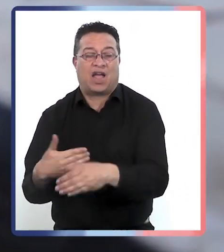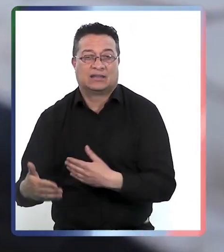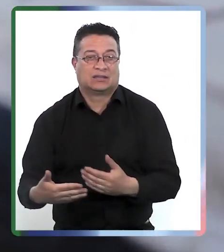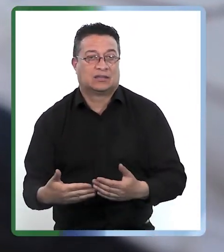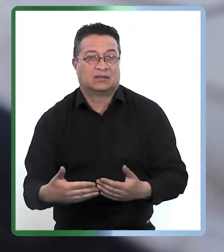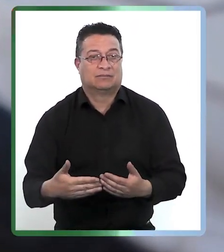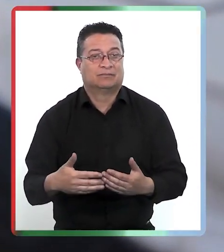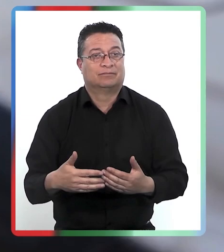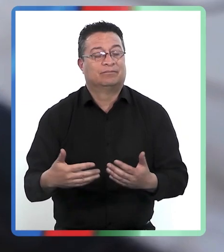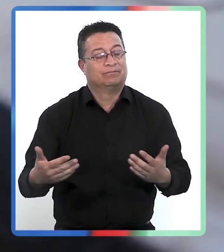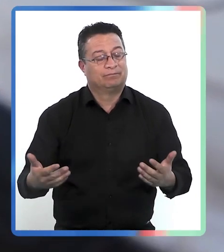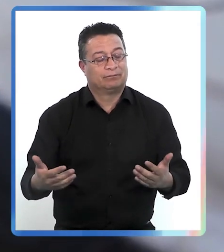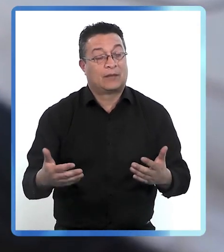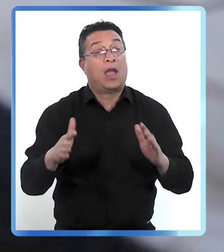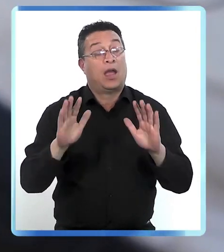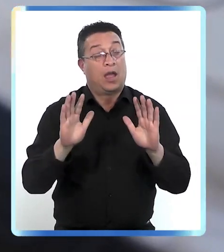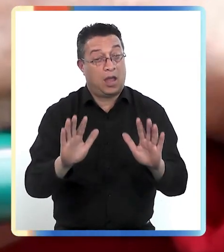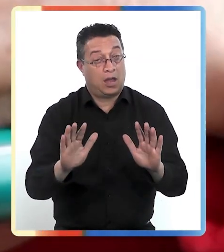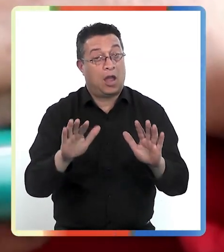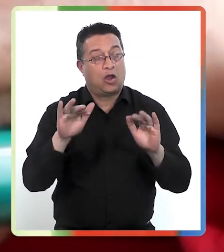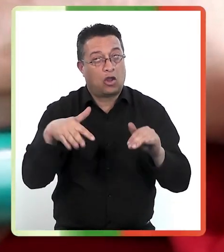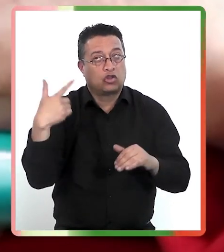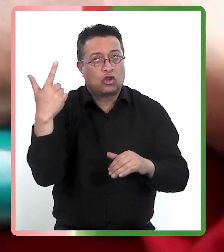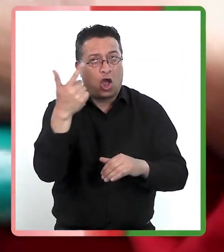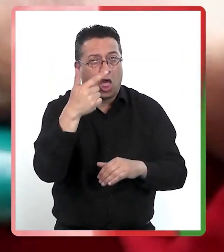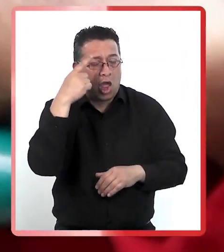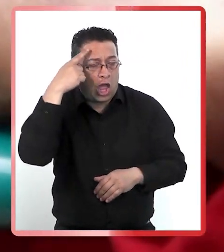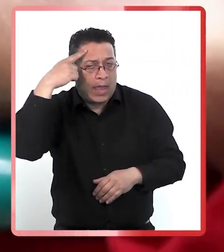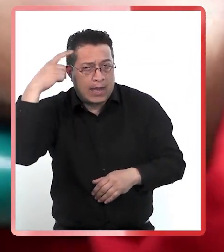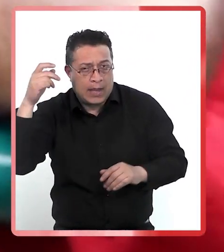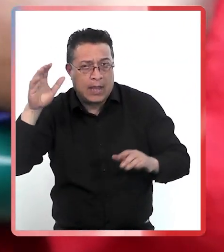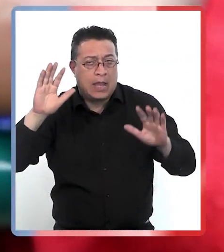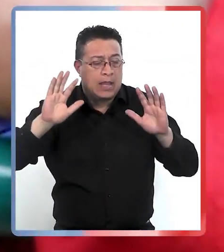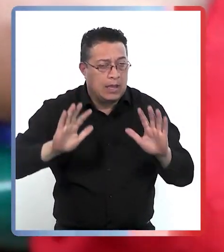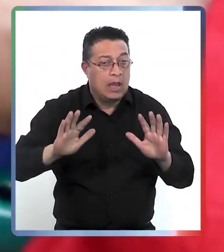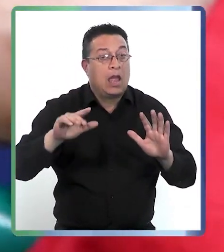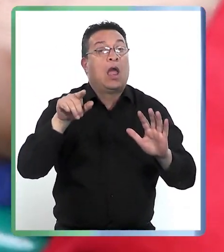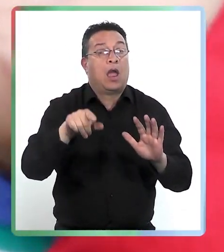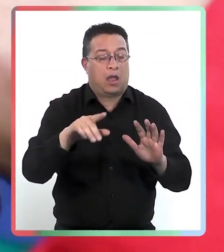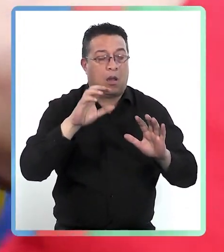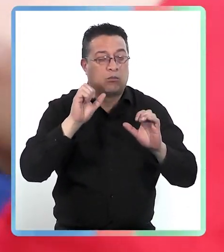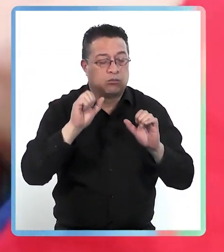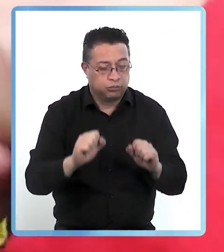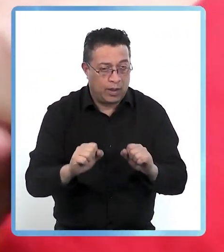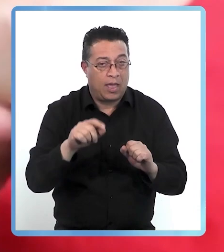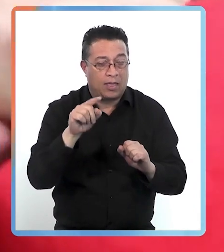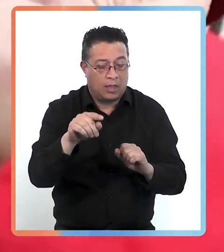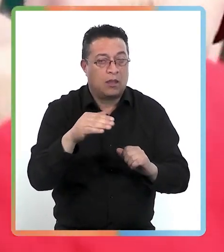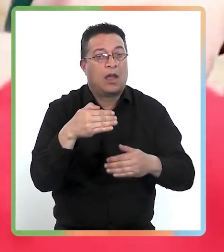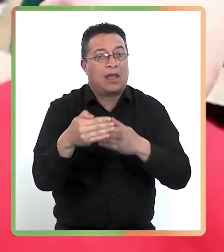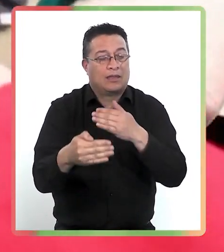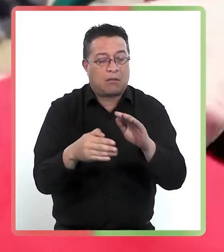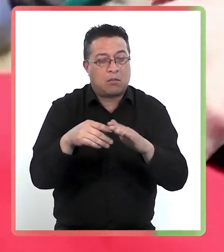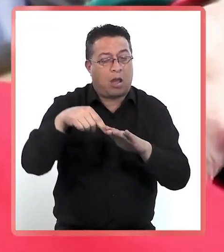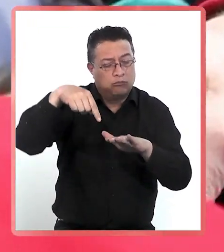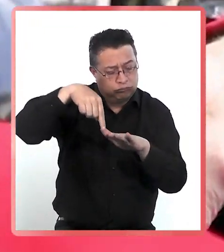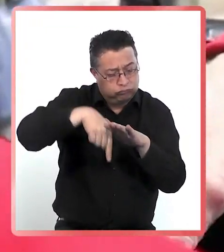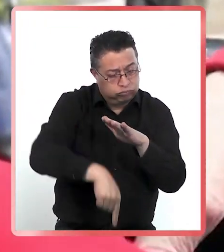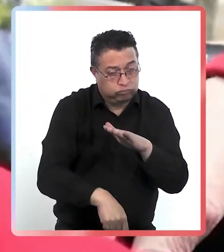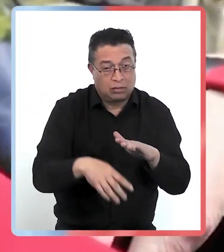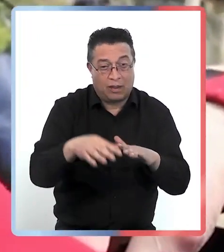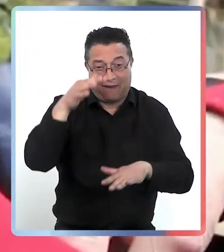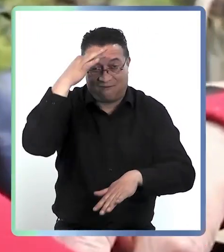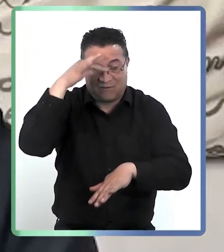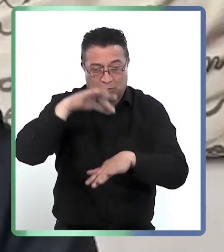avance, ¿ya? Ahora, la teoría o lo que defienden esto dice, bueno, lo que pasa es que estamos dando esto en etapas muy avanzadas